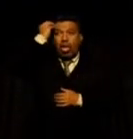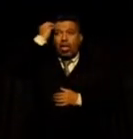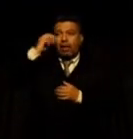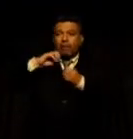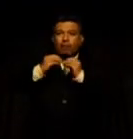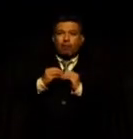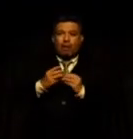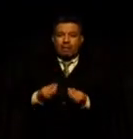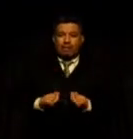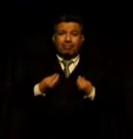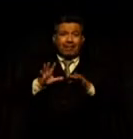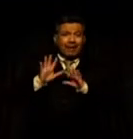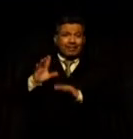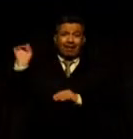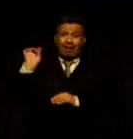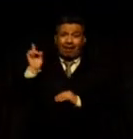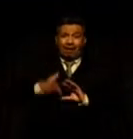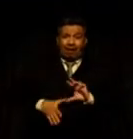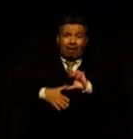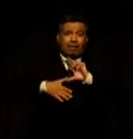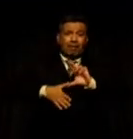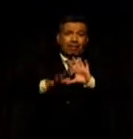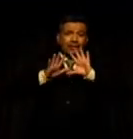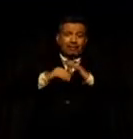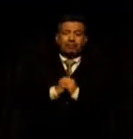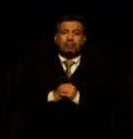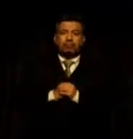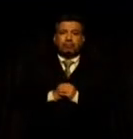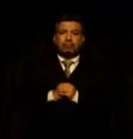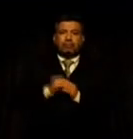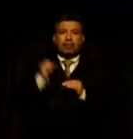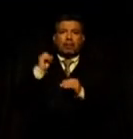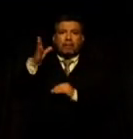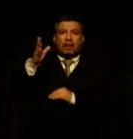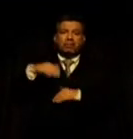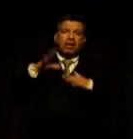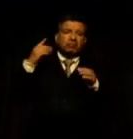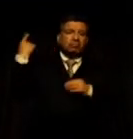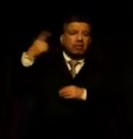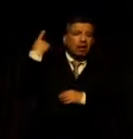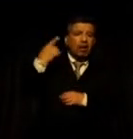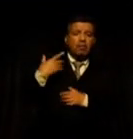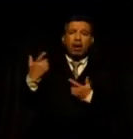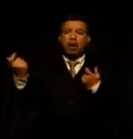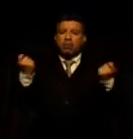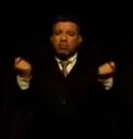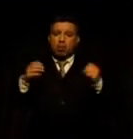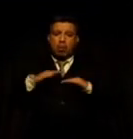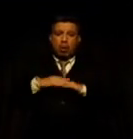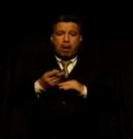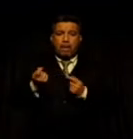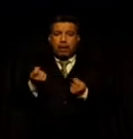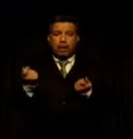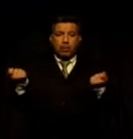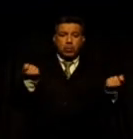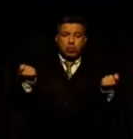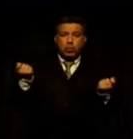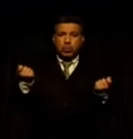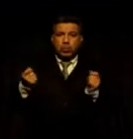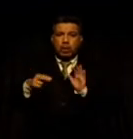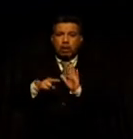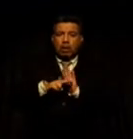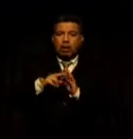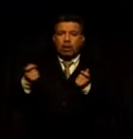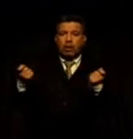alguna manera vivo en américa latina los bancos o más combustión más convencionales son más conservadores y muchas veces la regulación y